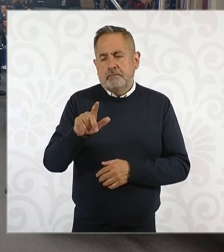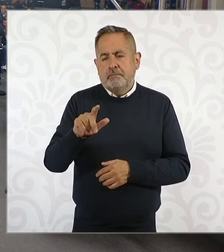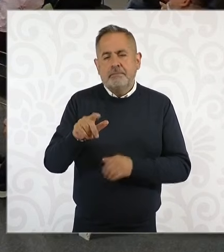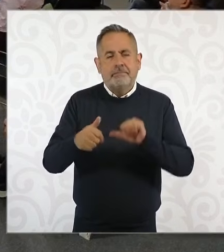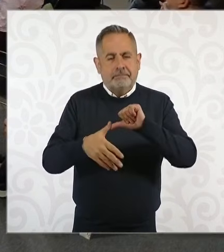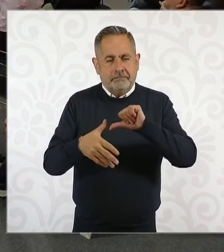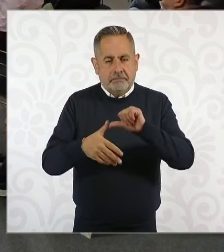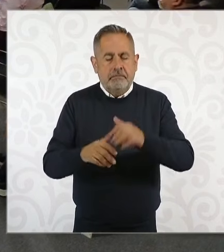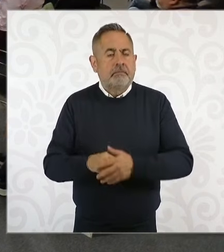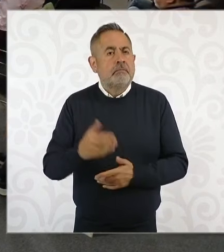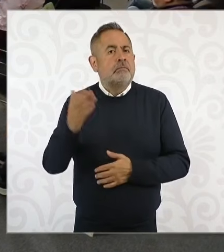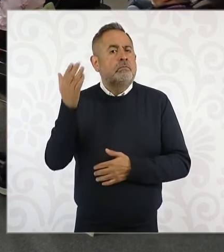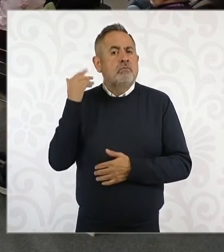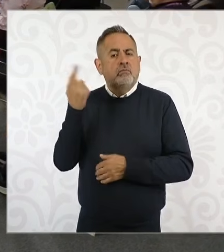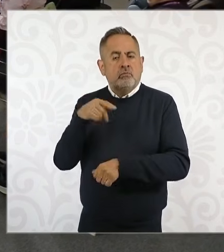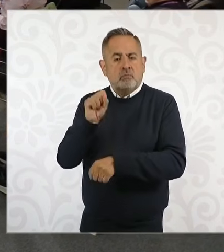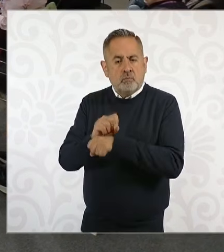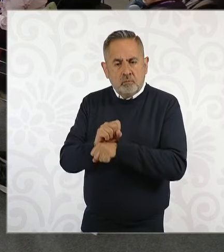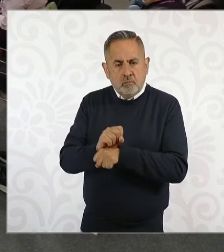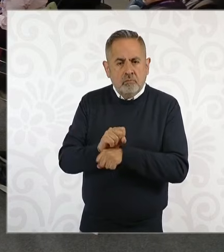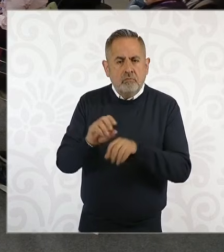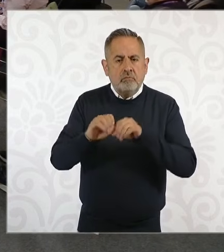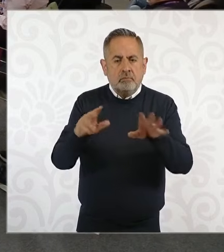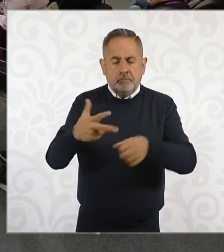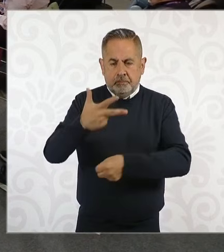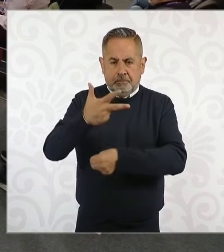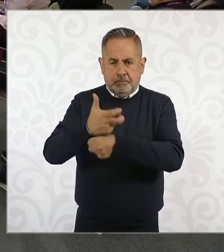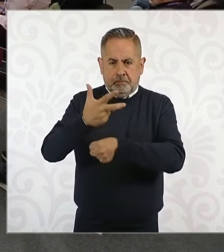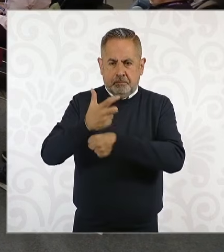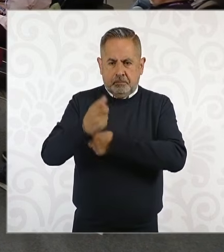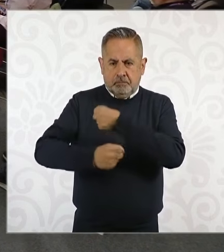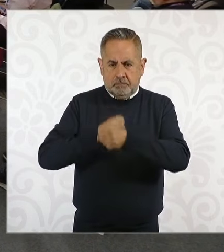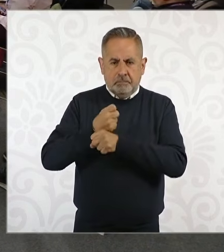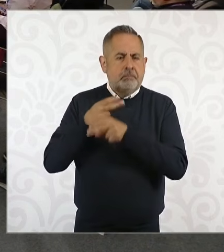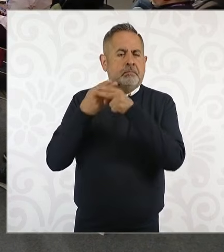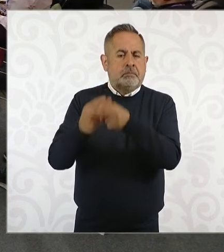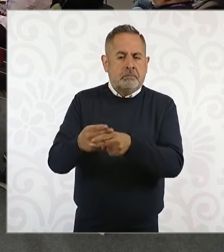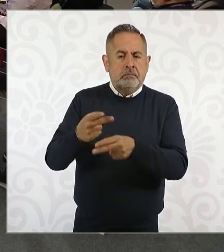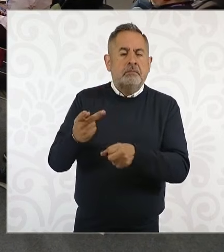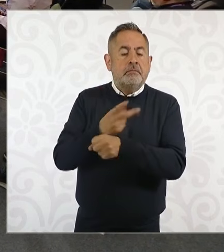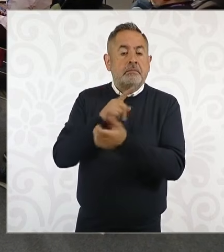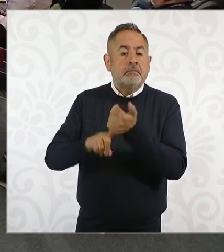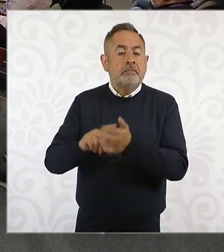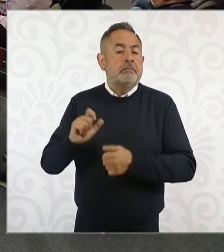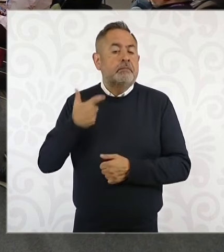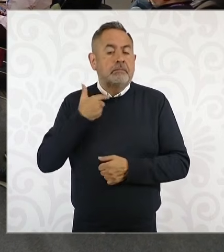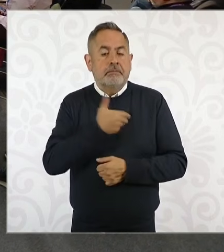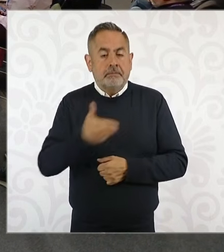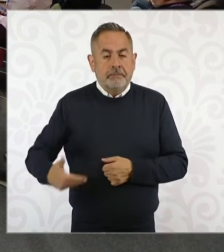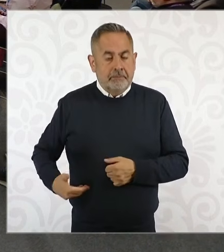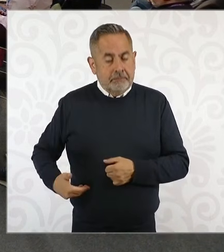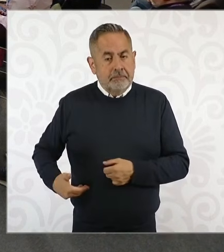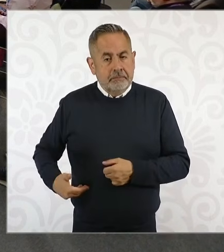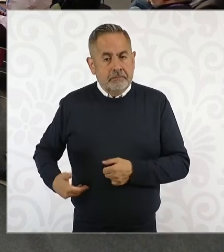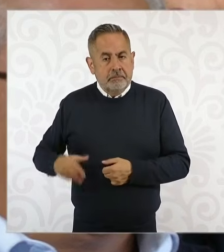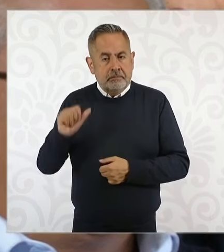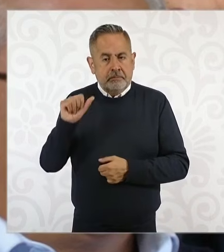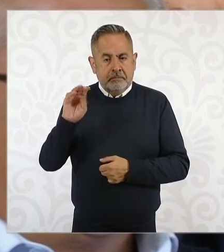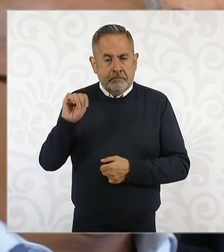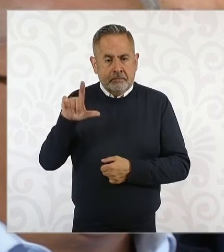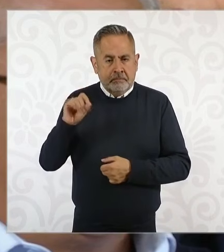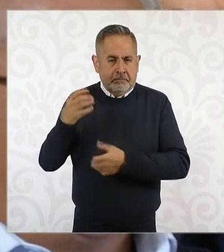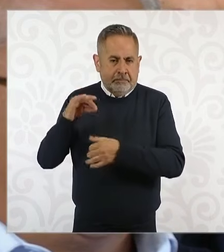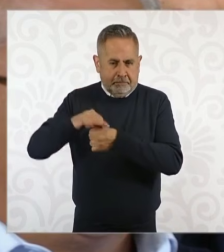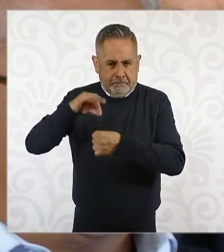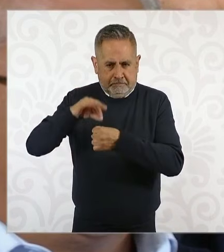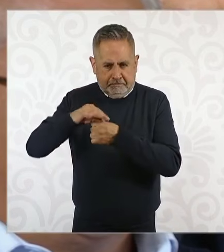semana pasada se habló de este 8º aniversario del triunfo del expresidente Andrés Manuel López